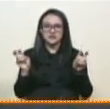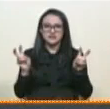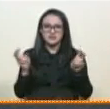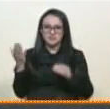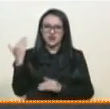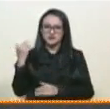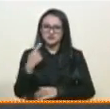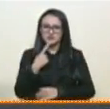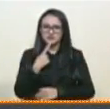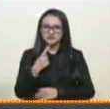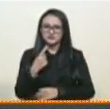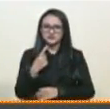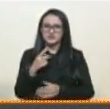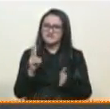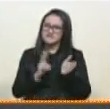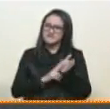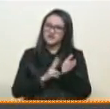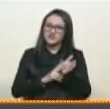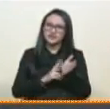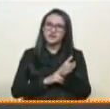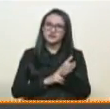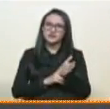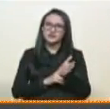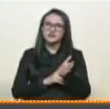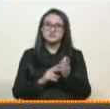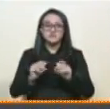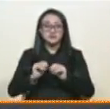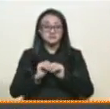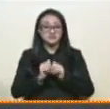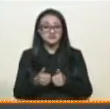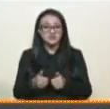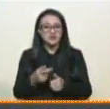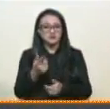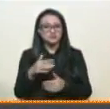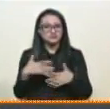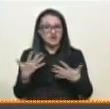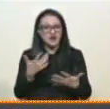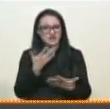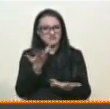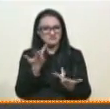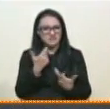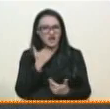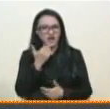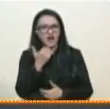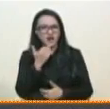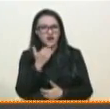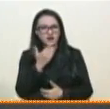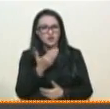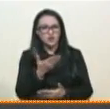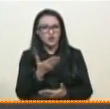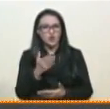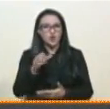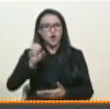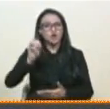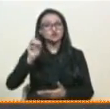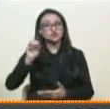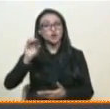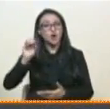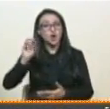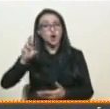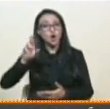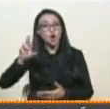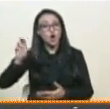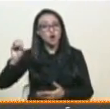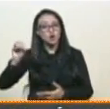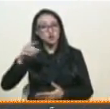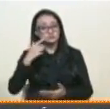dicho, la transparencia. Para iniciar, para entrar en materia, ¿qué nos puede decir la rectora Socorro Hernández acerca del tema de la